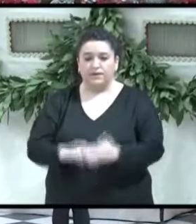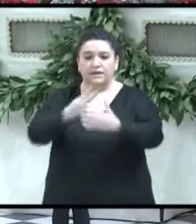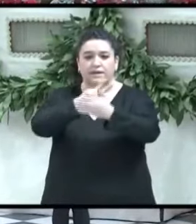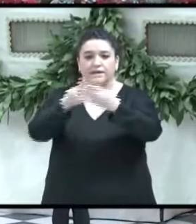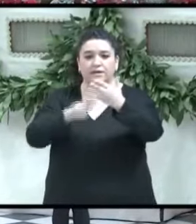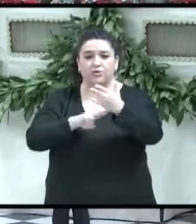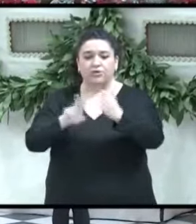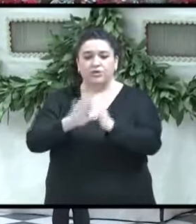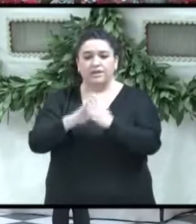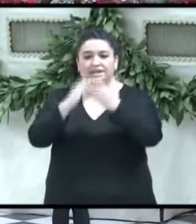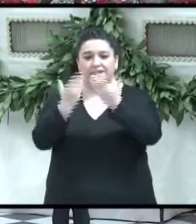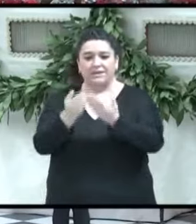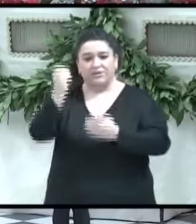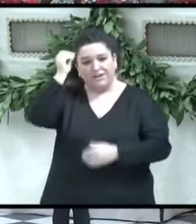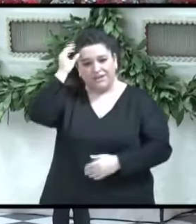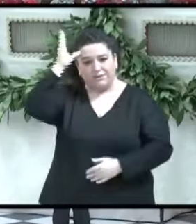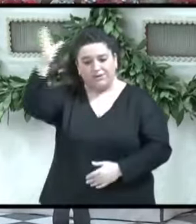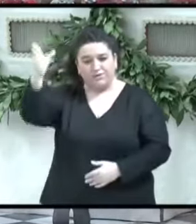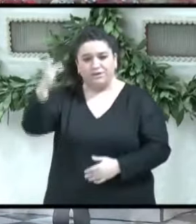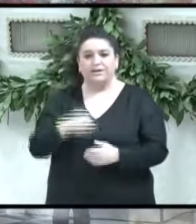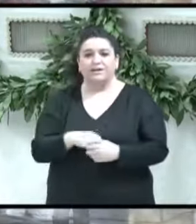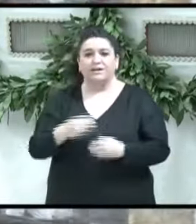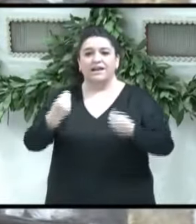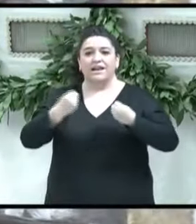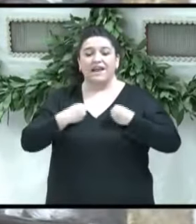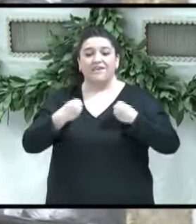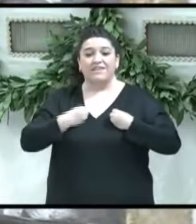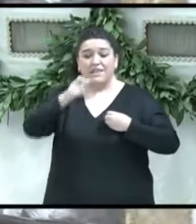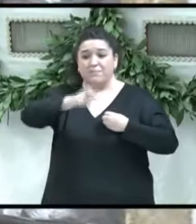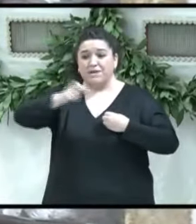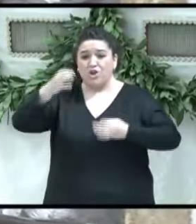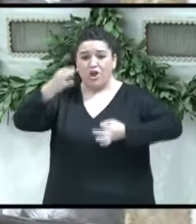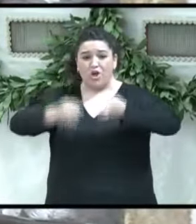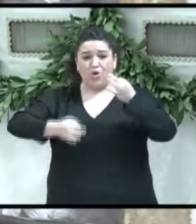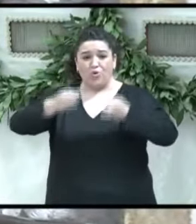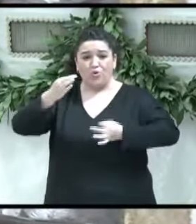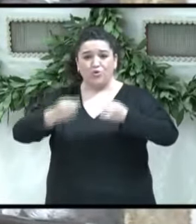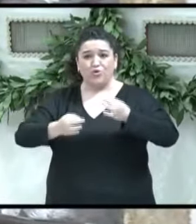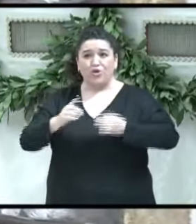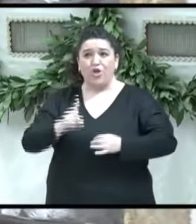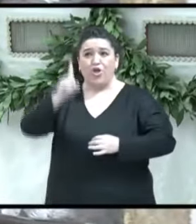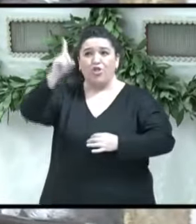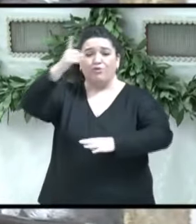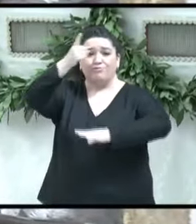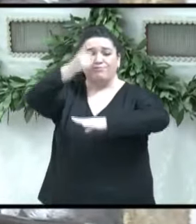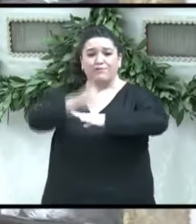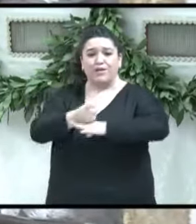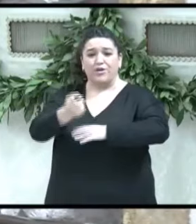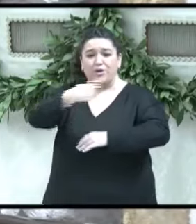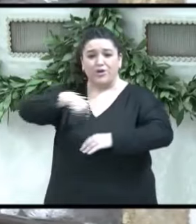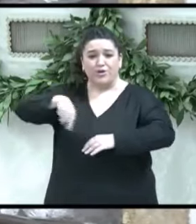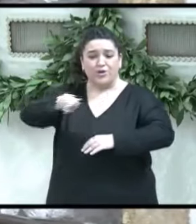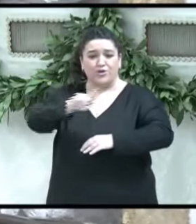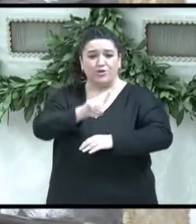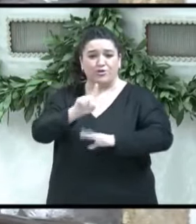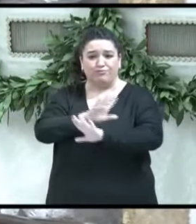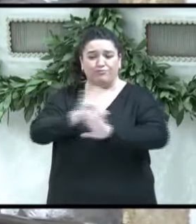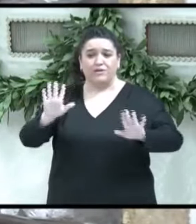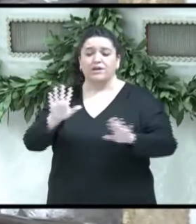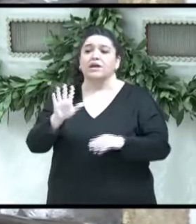lectura del Libro de la sabiduría la vida de los justos está en manos de Dios y no los tocará el